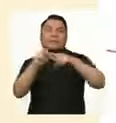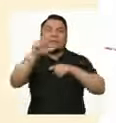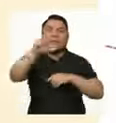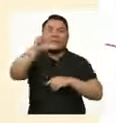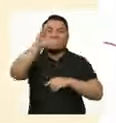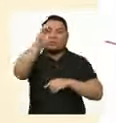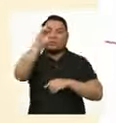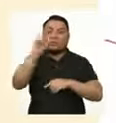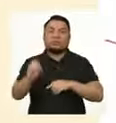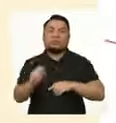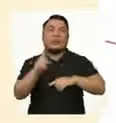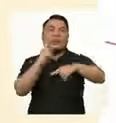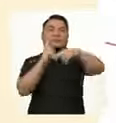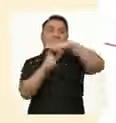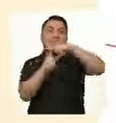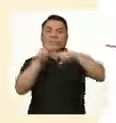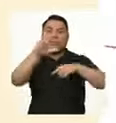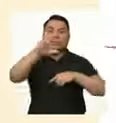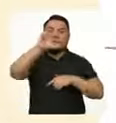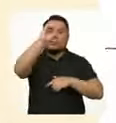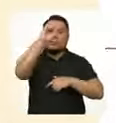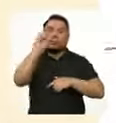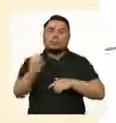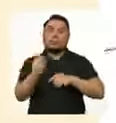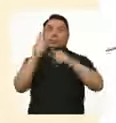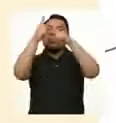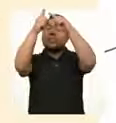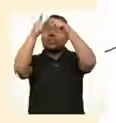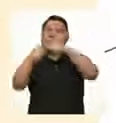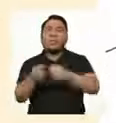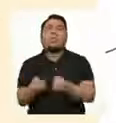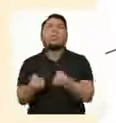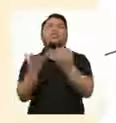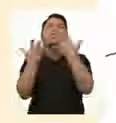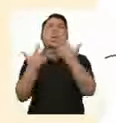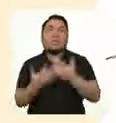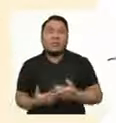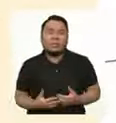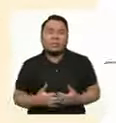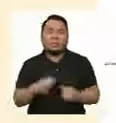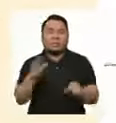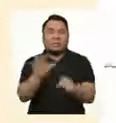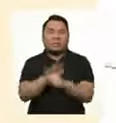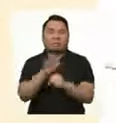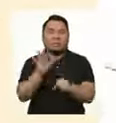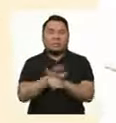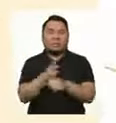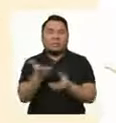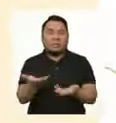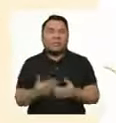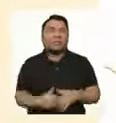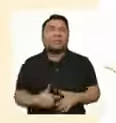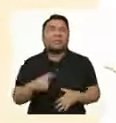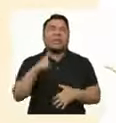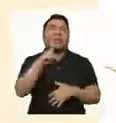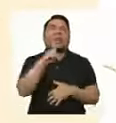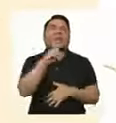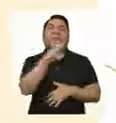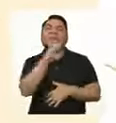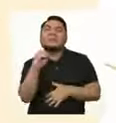más 3% y más 3% nos da un total de